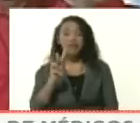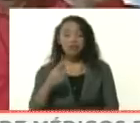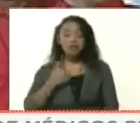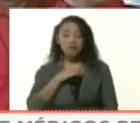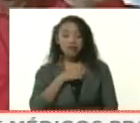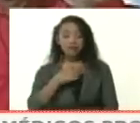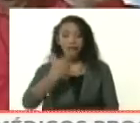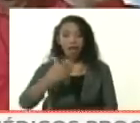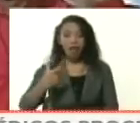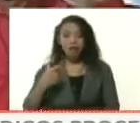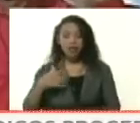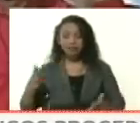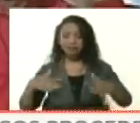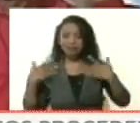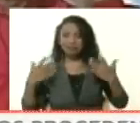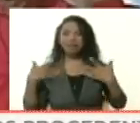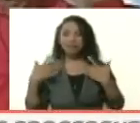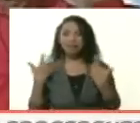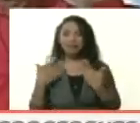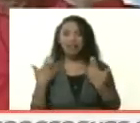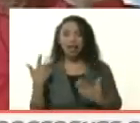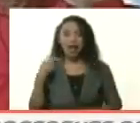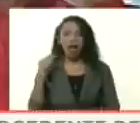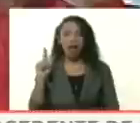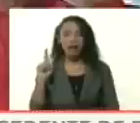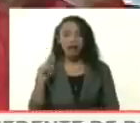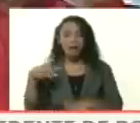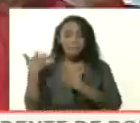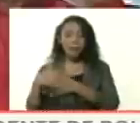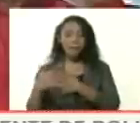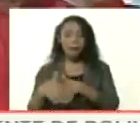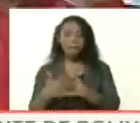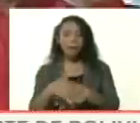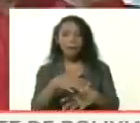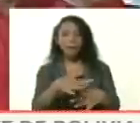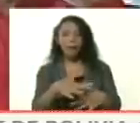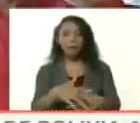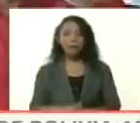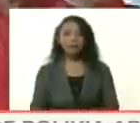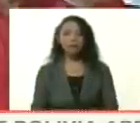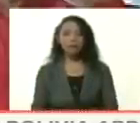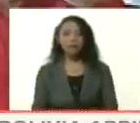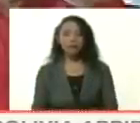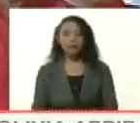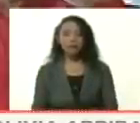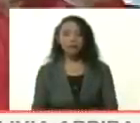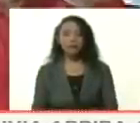anda contenta. Nosotros andamos marchando. Hay una señora por ahí que se marcha,